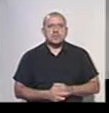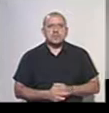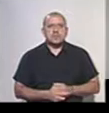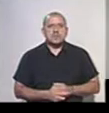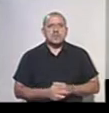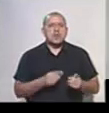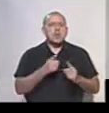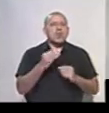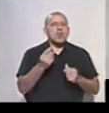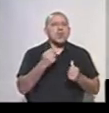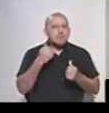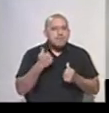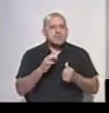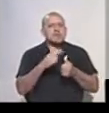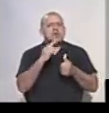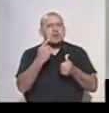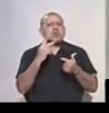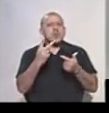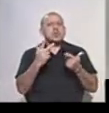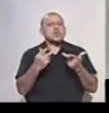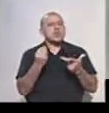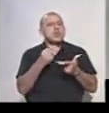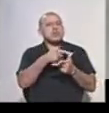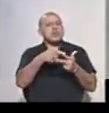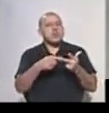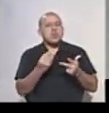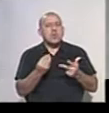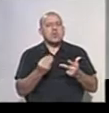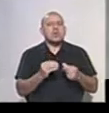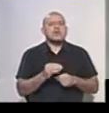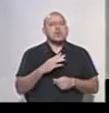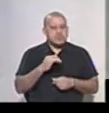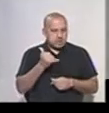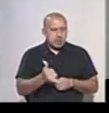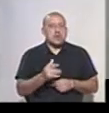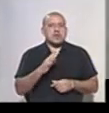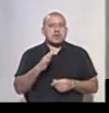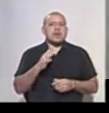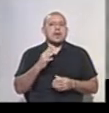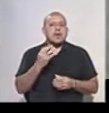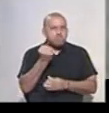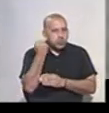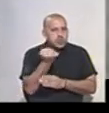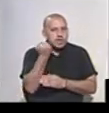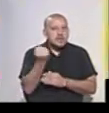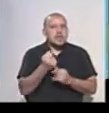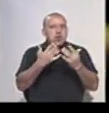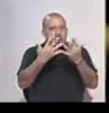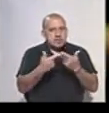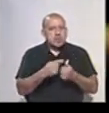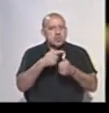¿Cuál es el orden y si tiene un porqué? El orden es, tiene un porqué, ¿no? También yo creo que el orden es un poco la sensibilidad del cocinero.